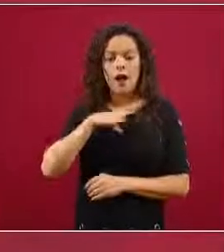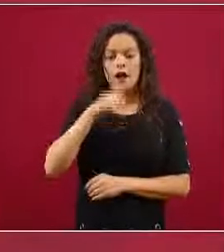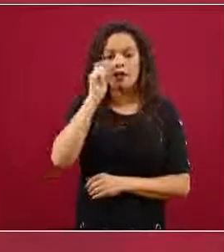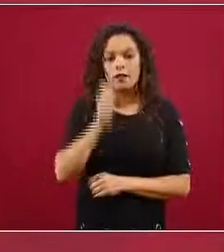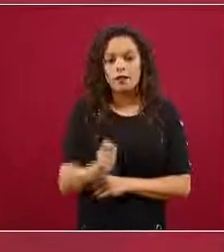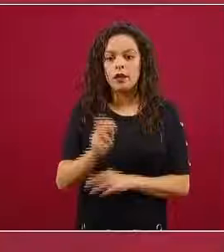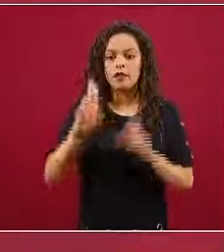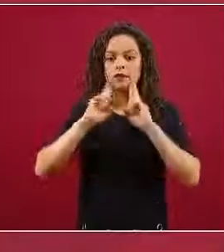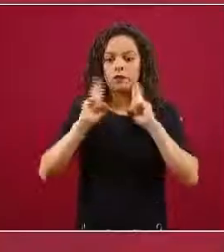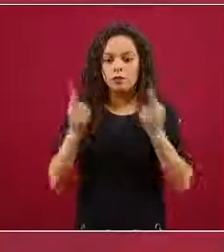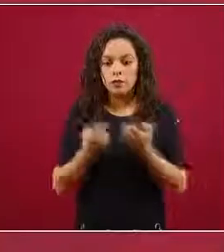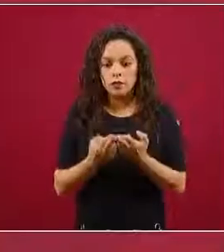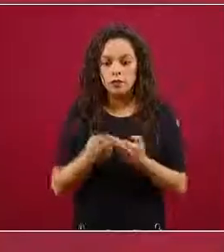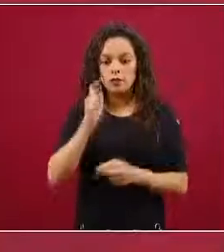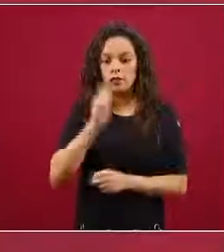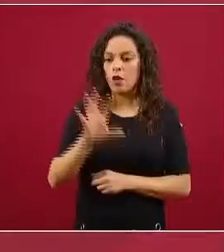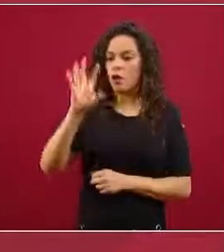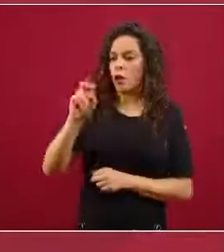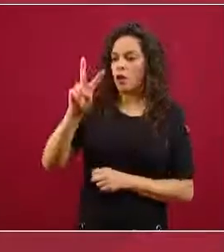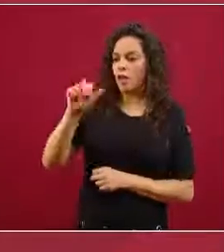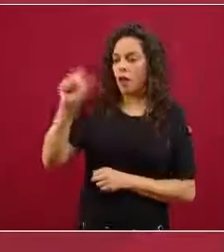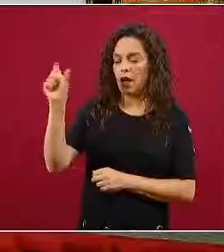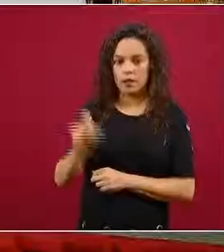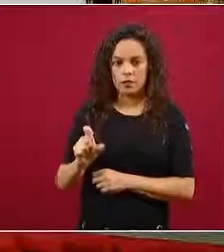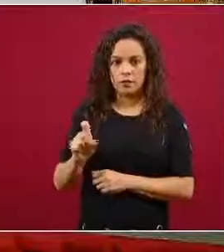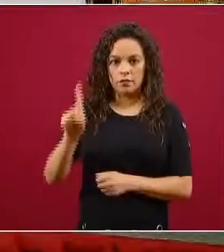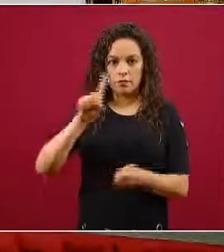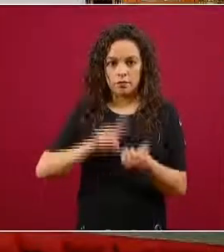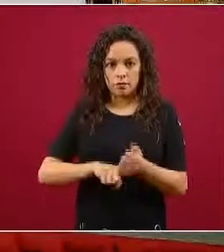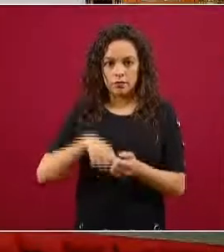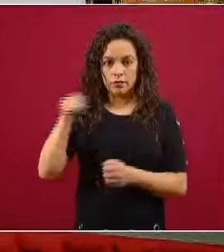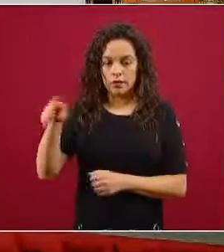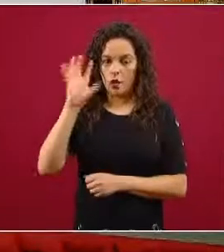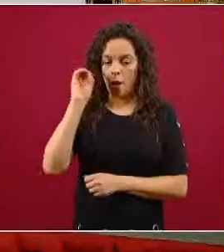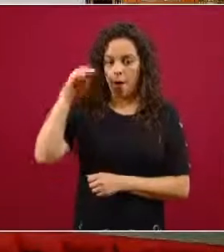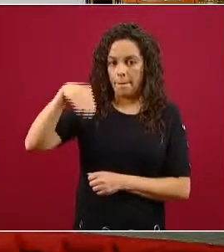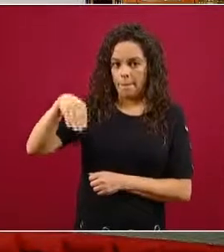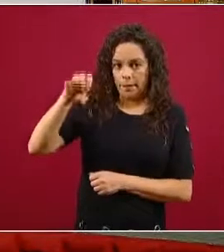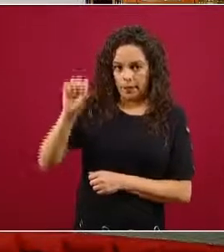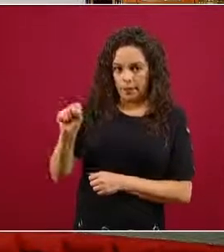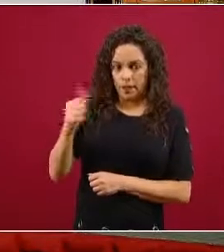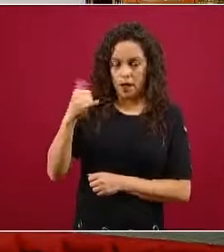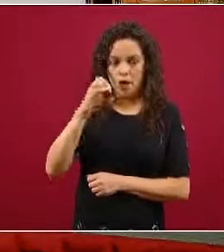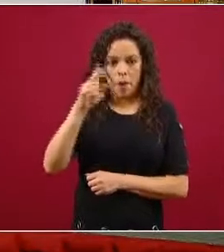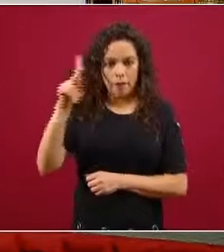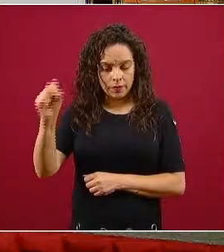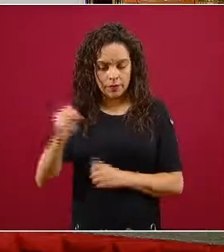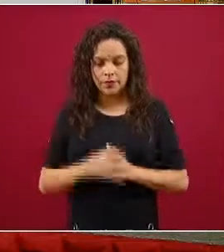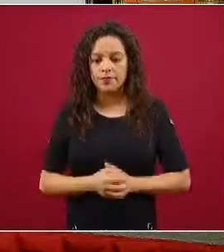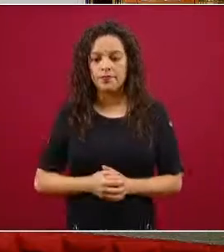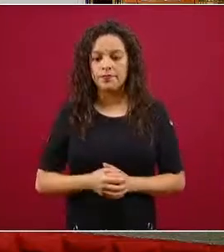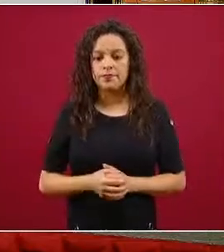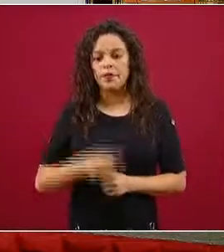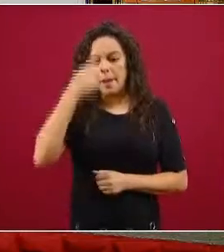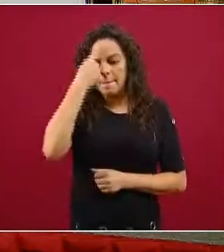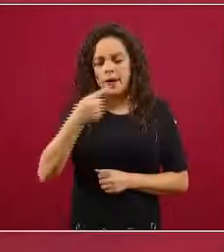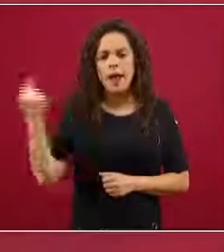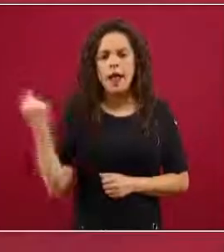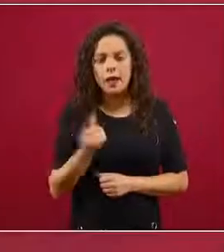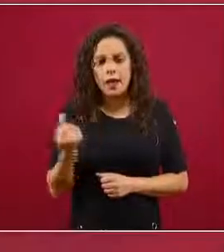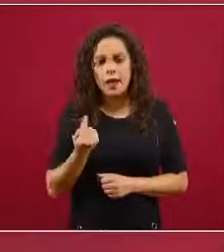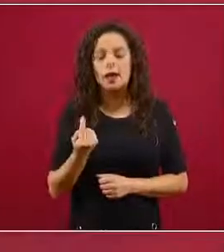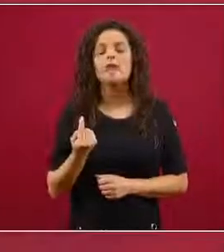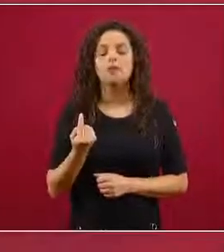iniciativa COVAX, la iniciativa de la Organización Panamericana de la Salud, Organización Mundial de la Salud, para establecer un marco de referencia